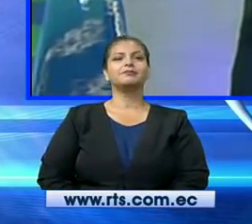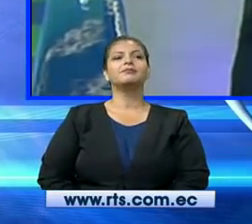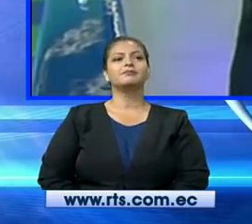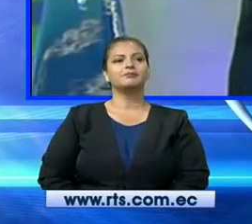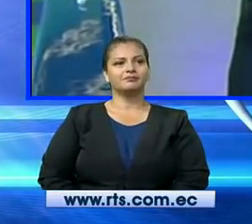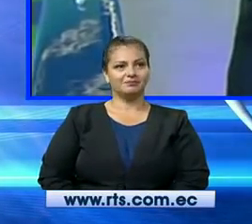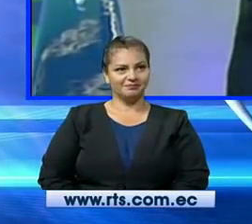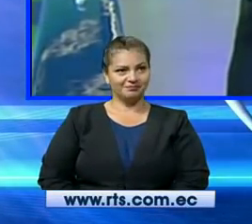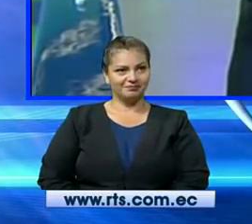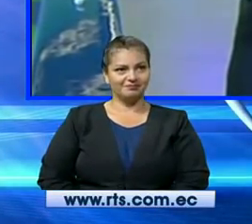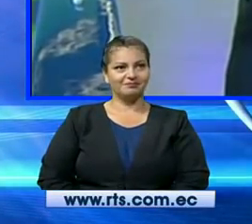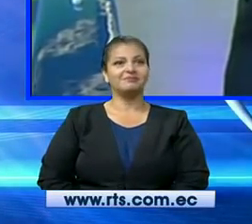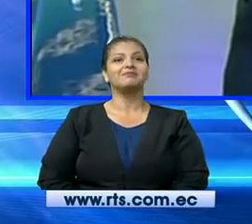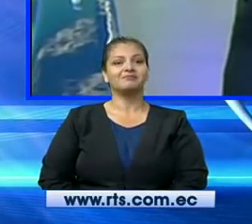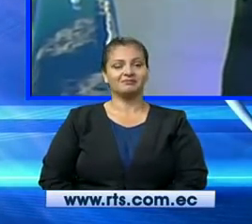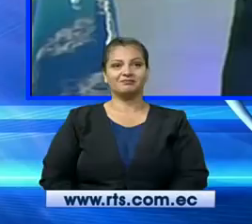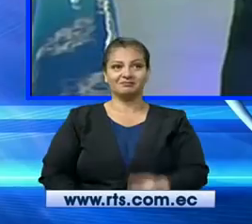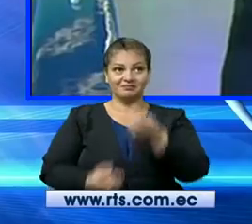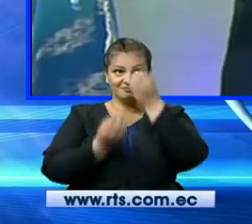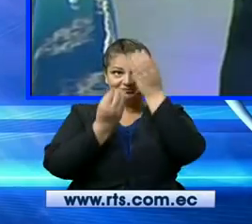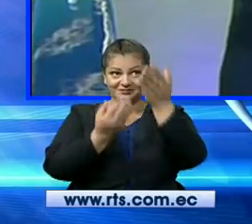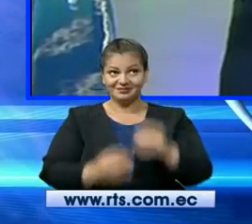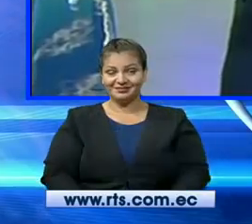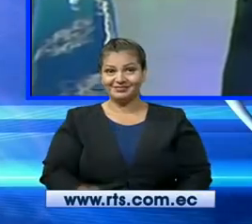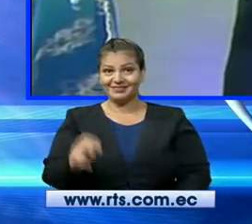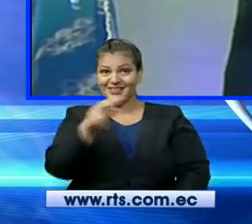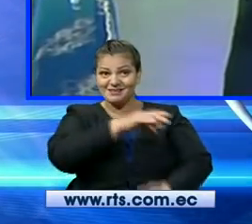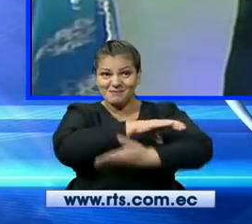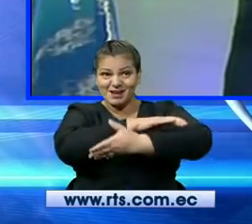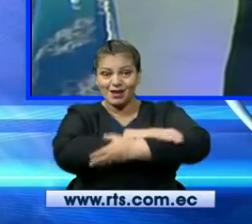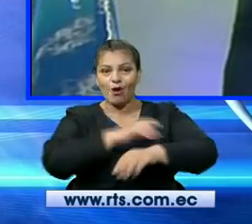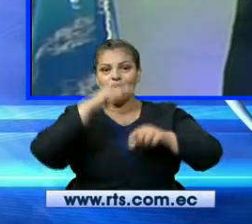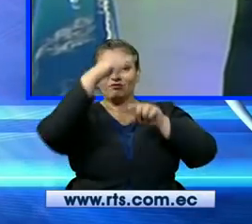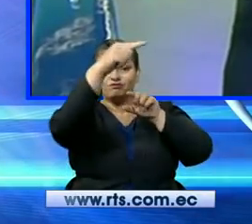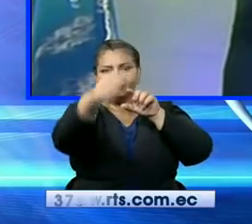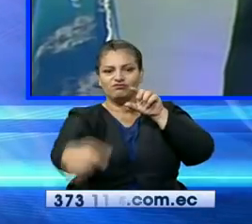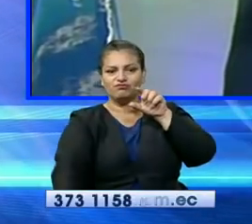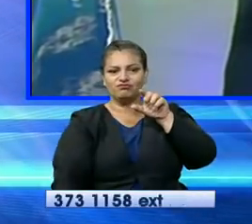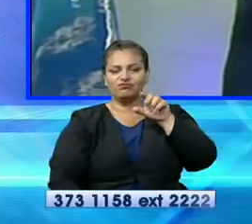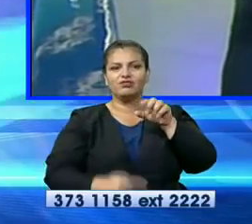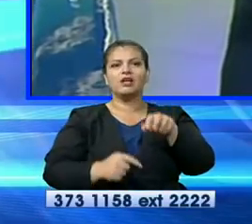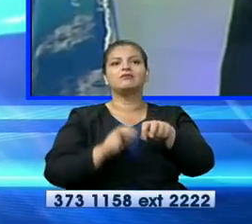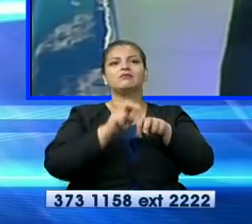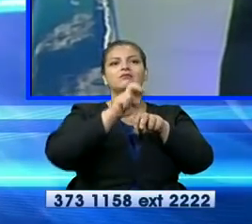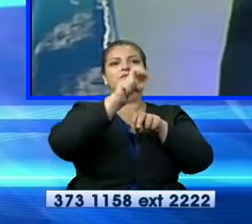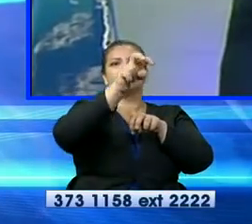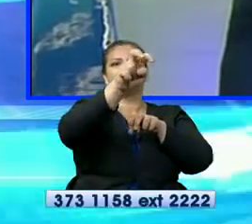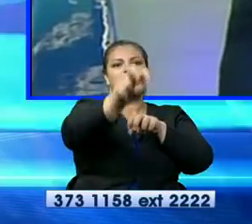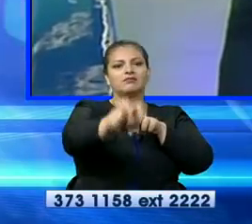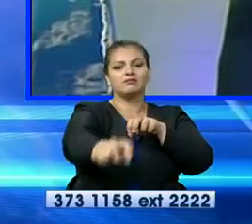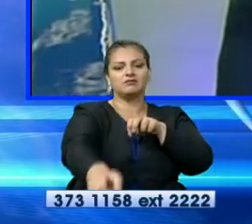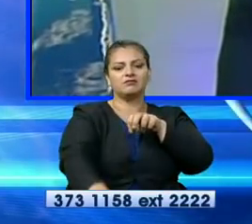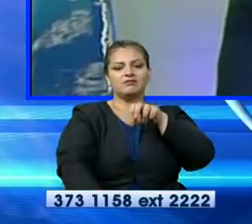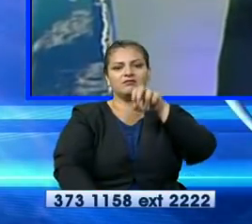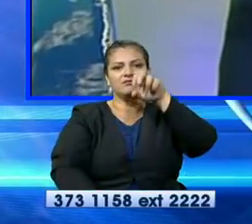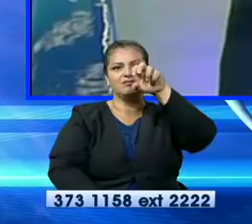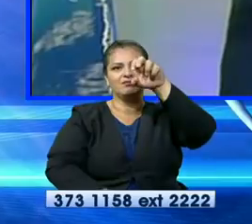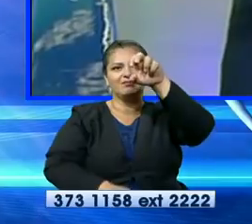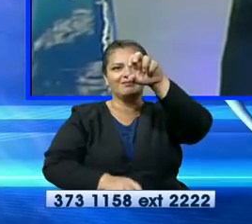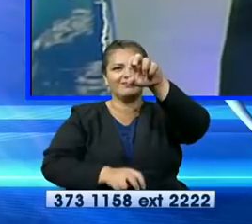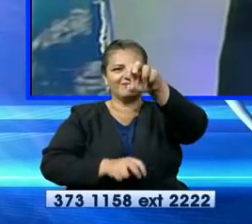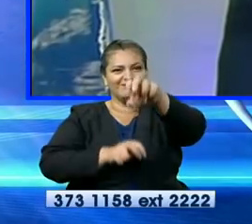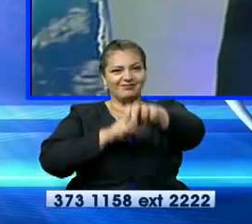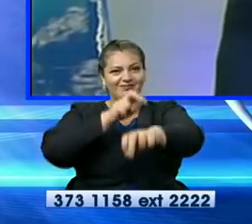vueltas ha dado la noria larga moscovitas y ha hecho divertir a 785